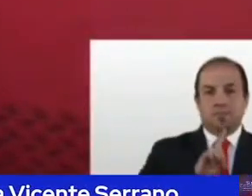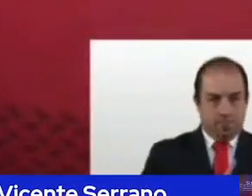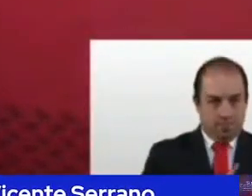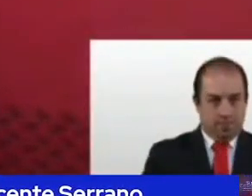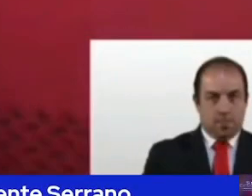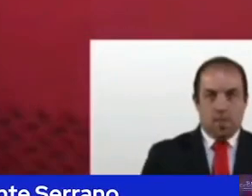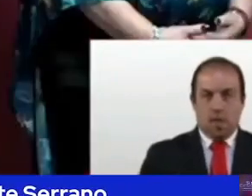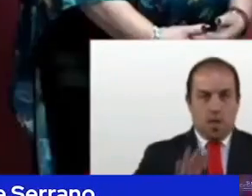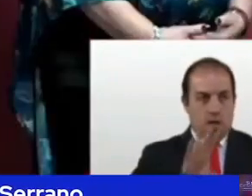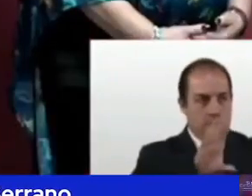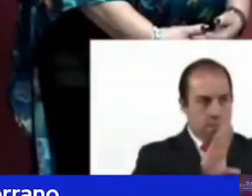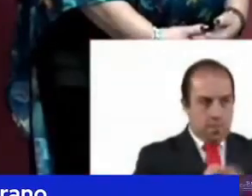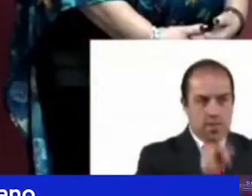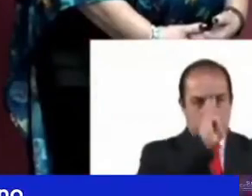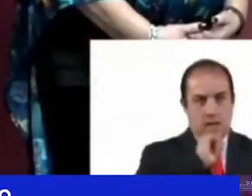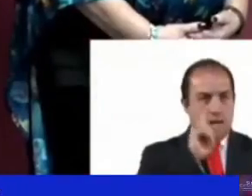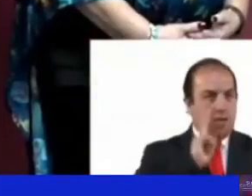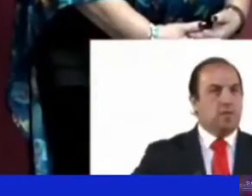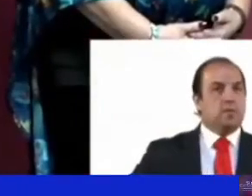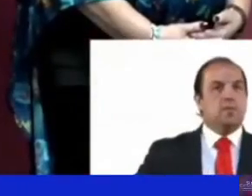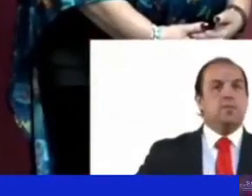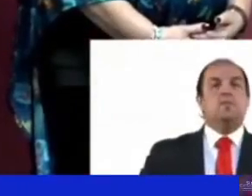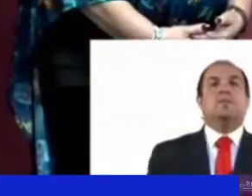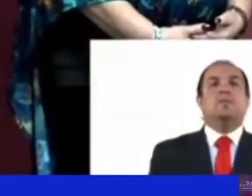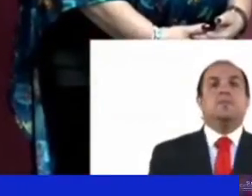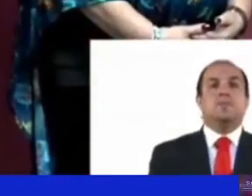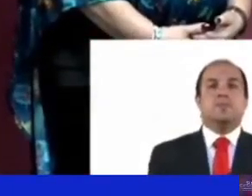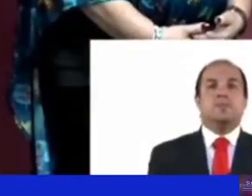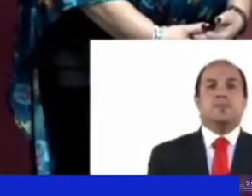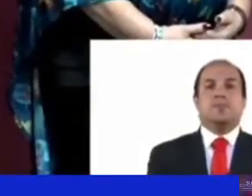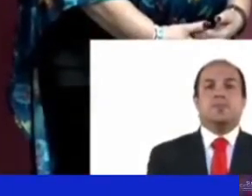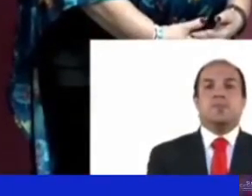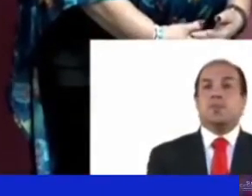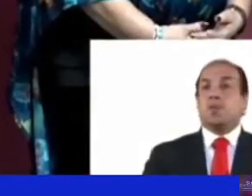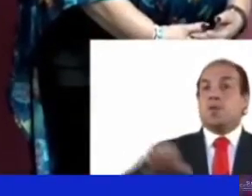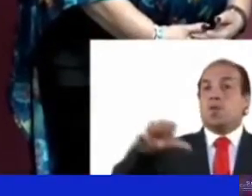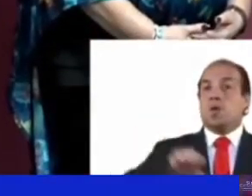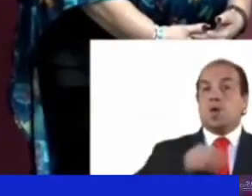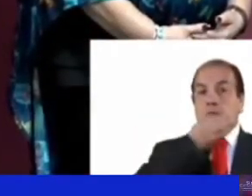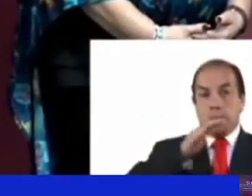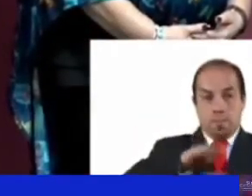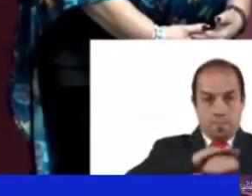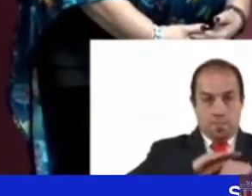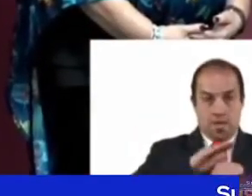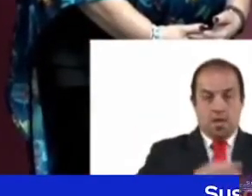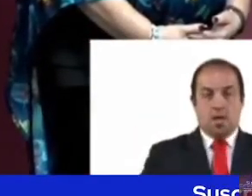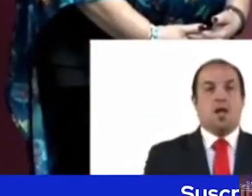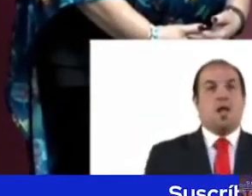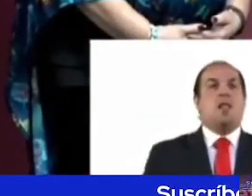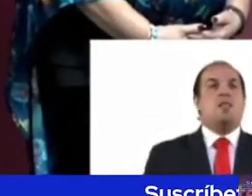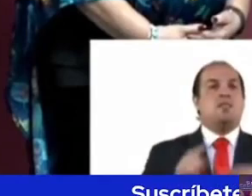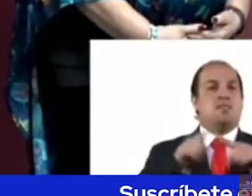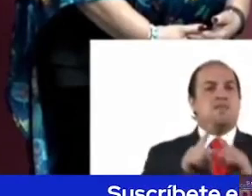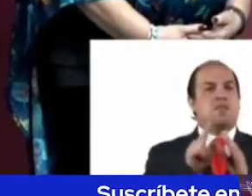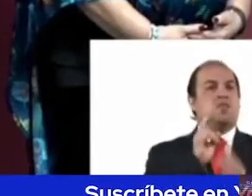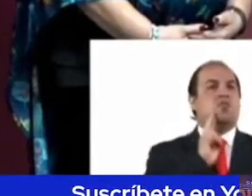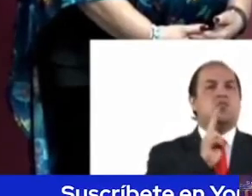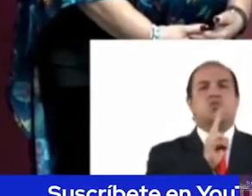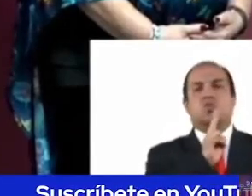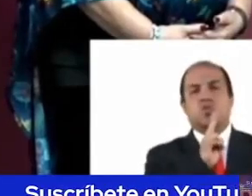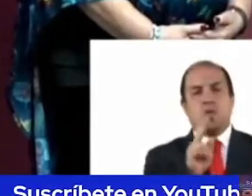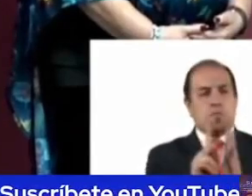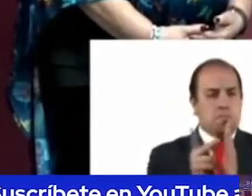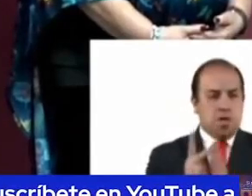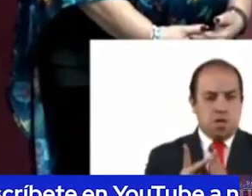su permiso, jefa de gobierno. El día de hoy vamos a informar a los medios de comunicación y a la sociedad en general